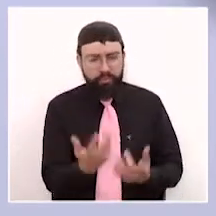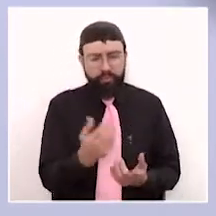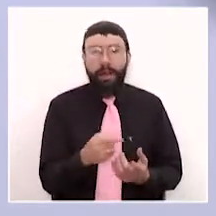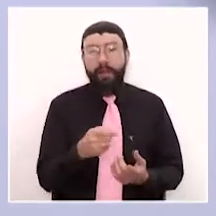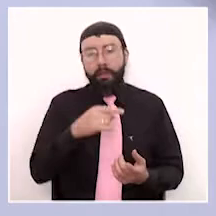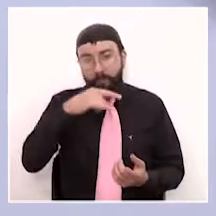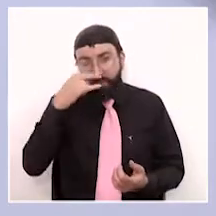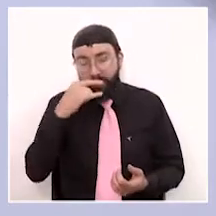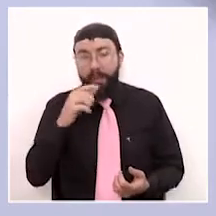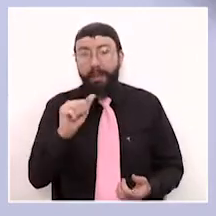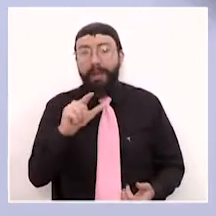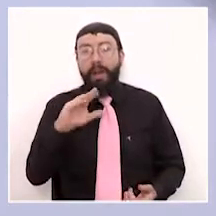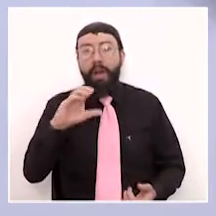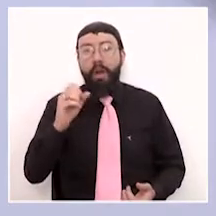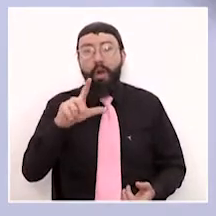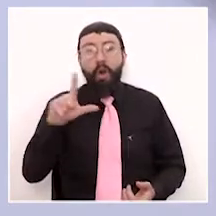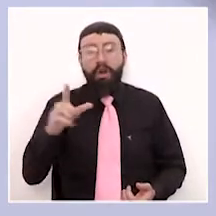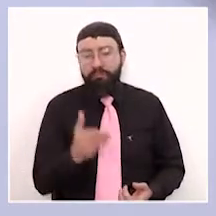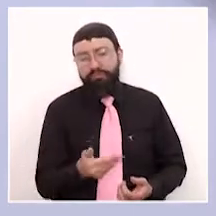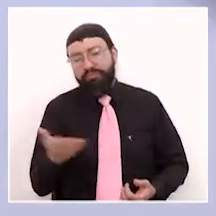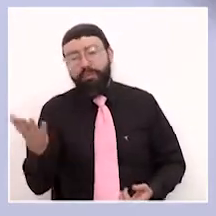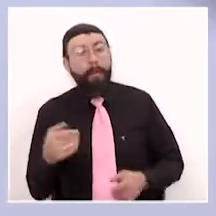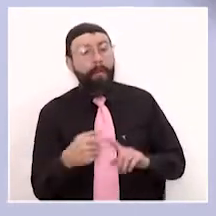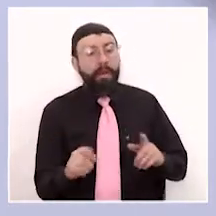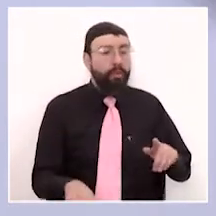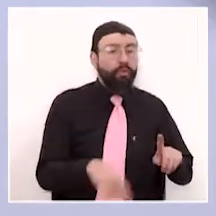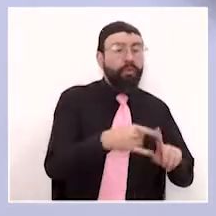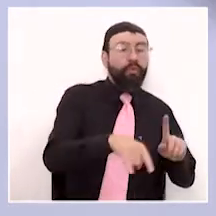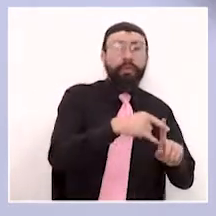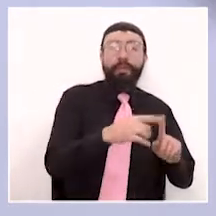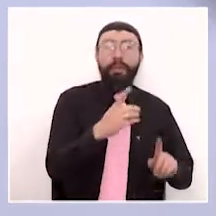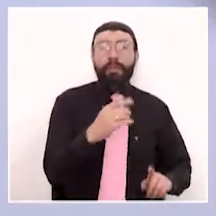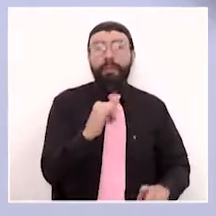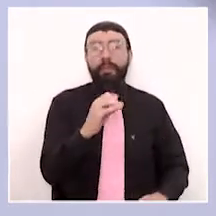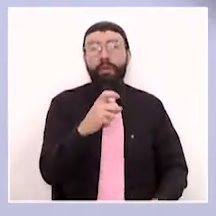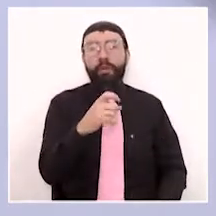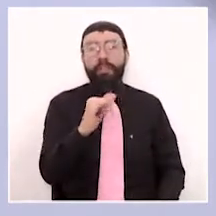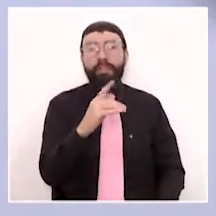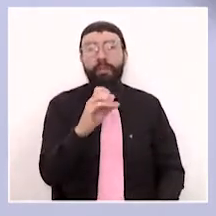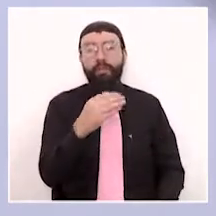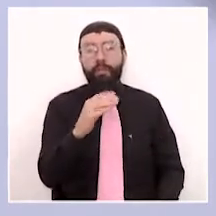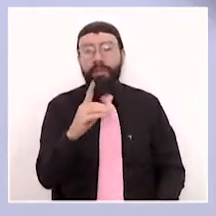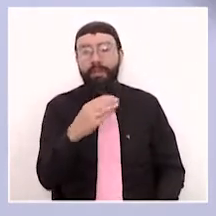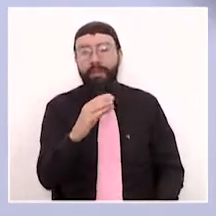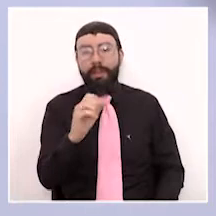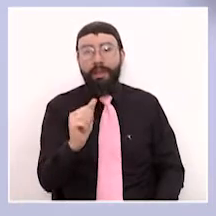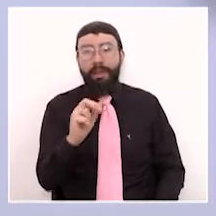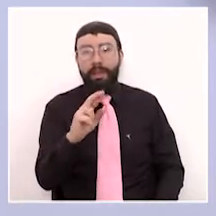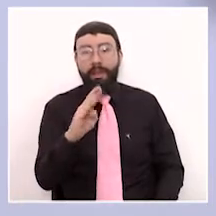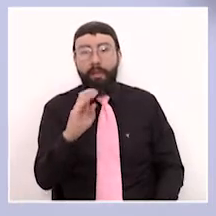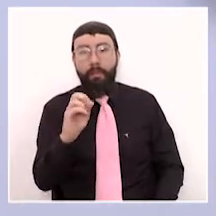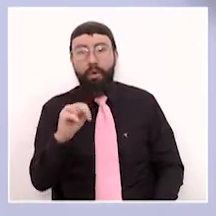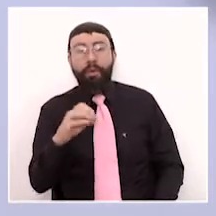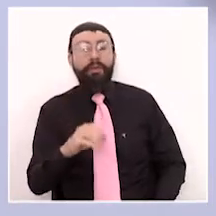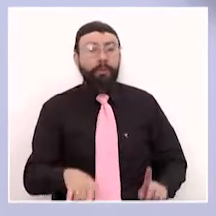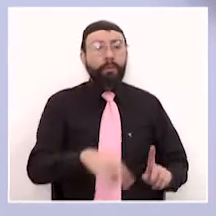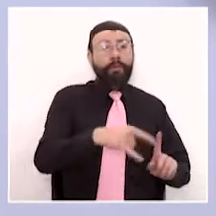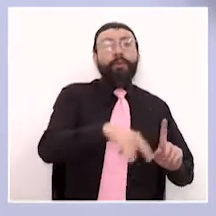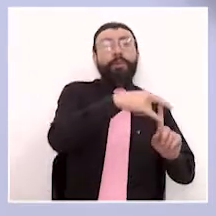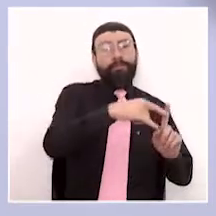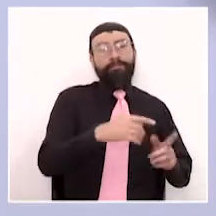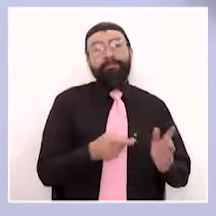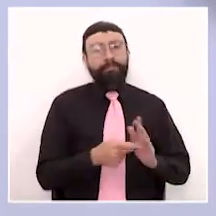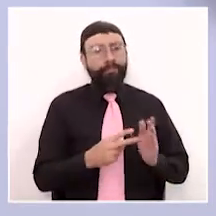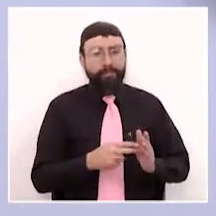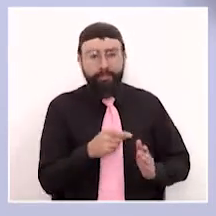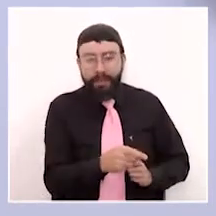dióxido de carbono es el que se va capturando por el gluten y es el que nos permite generar la miga aireada. Por eso les contaba también que entre más compacto